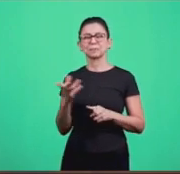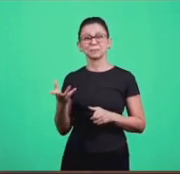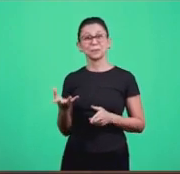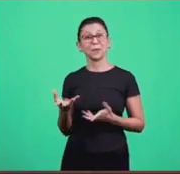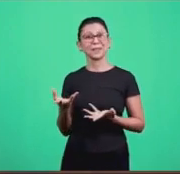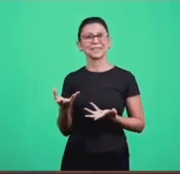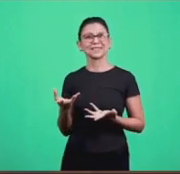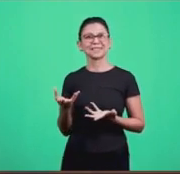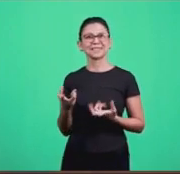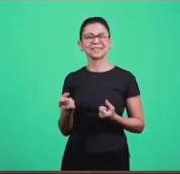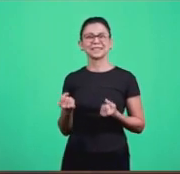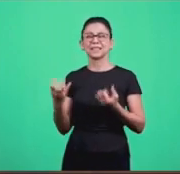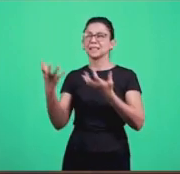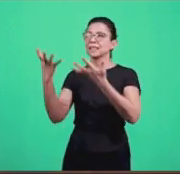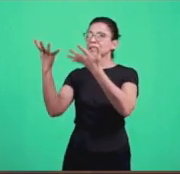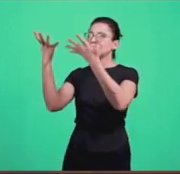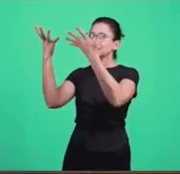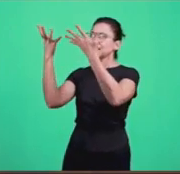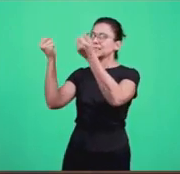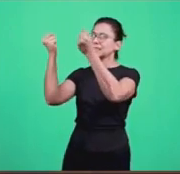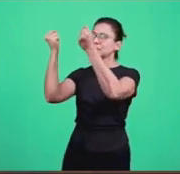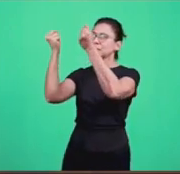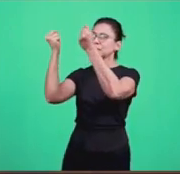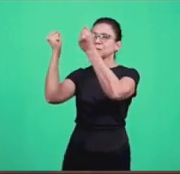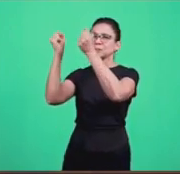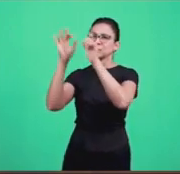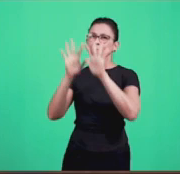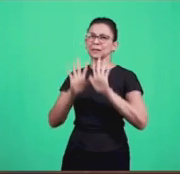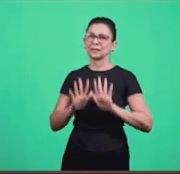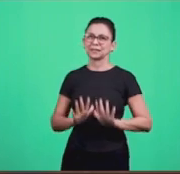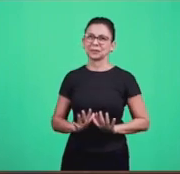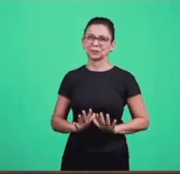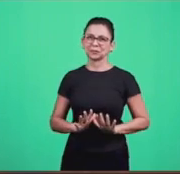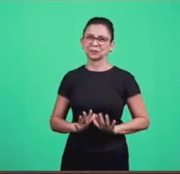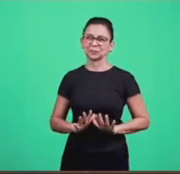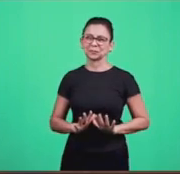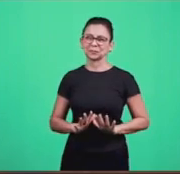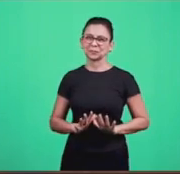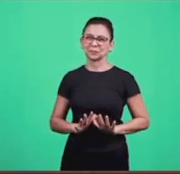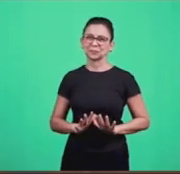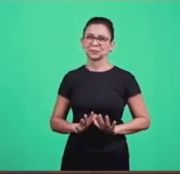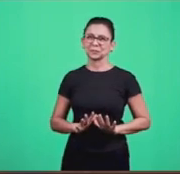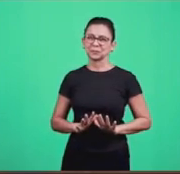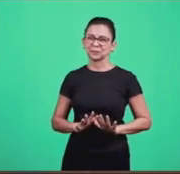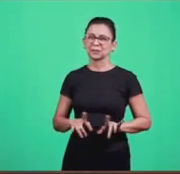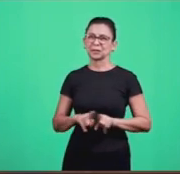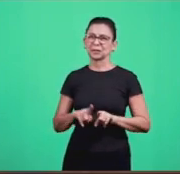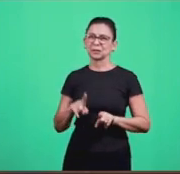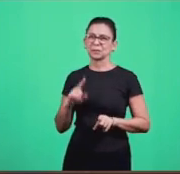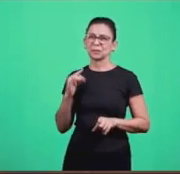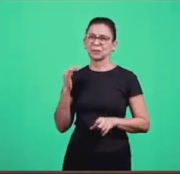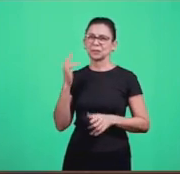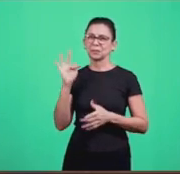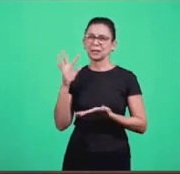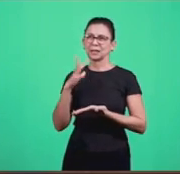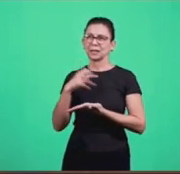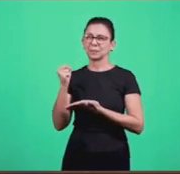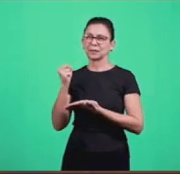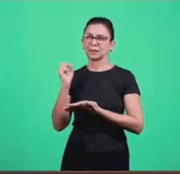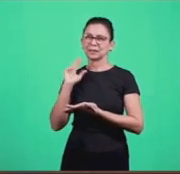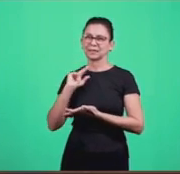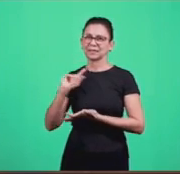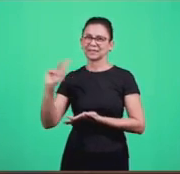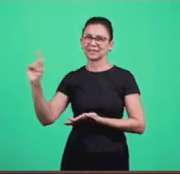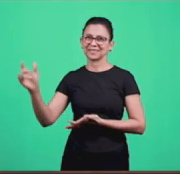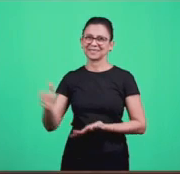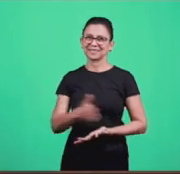también puedas gozar de las bendiciones celestiales aquí en la tierra y después ser arrebatados con